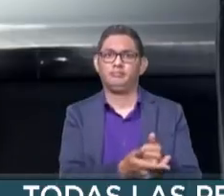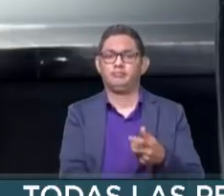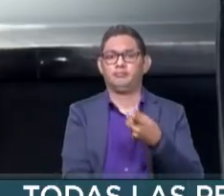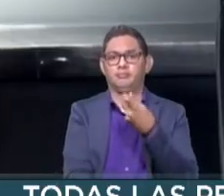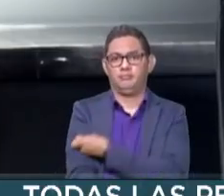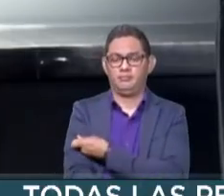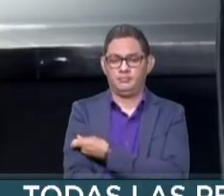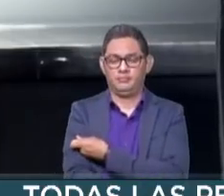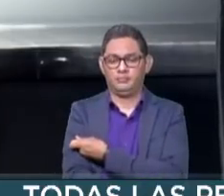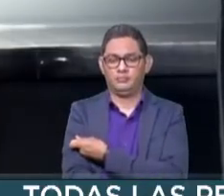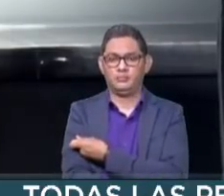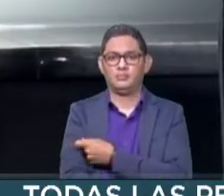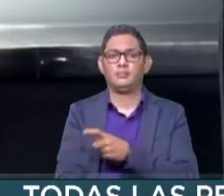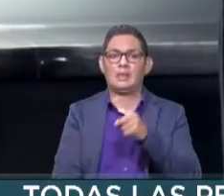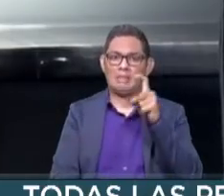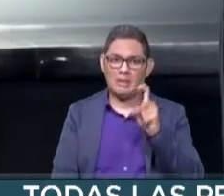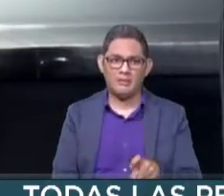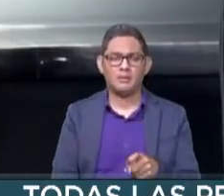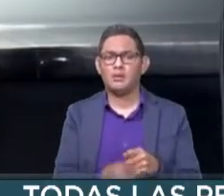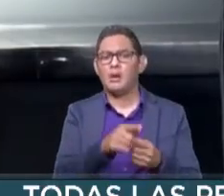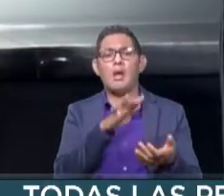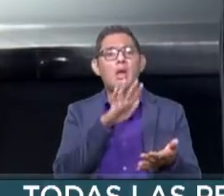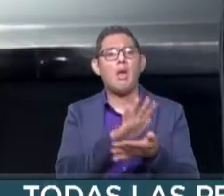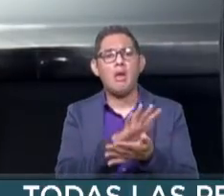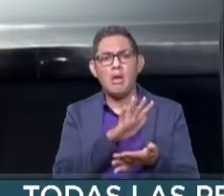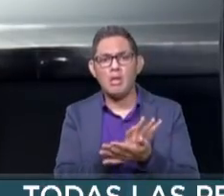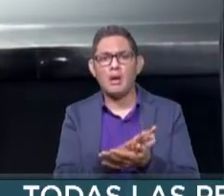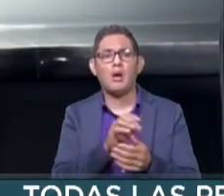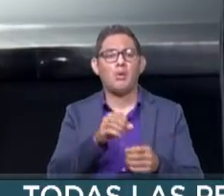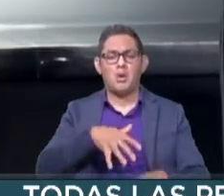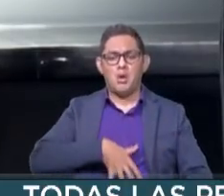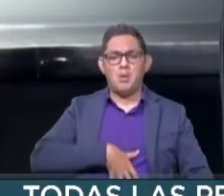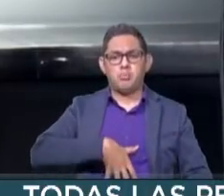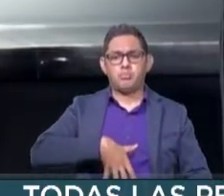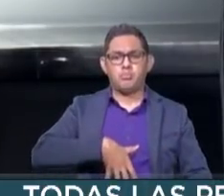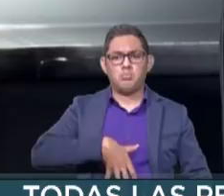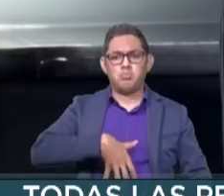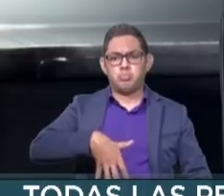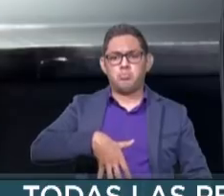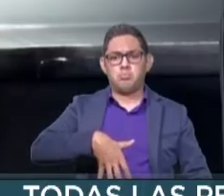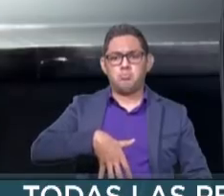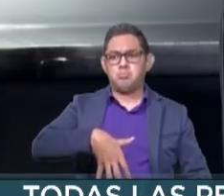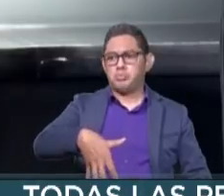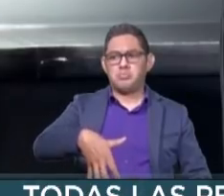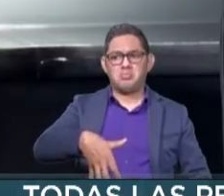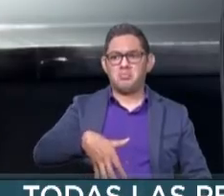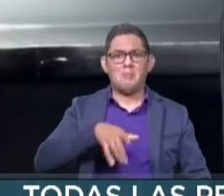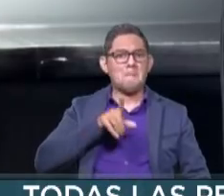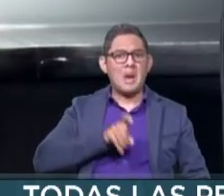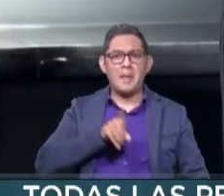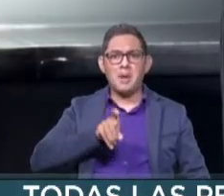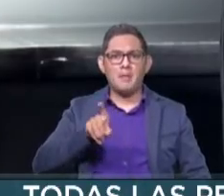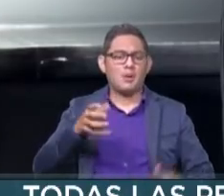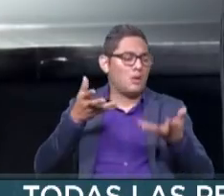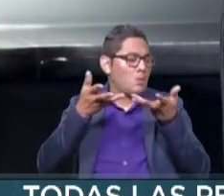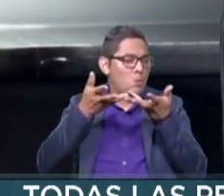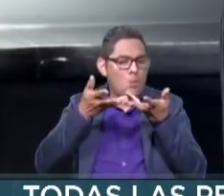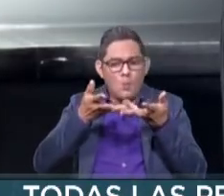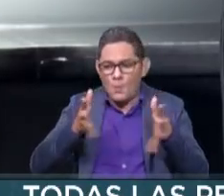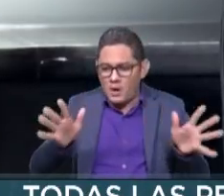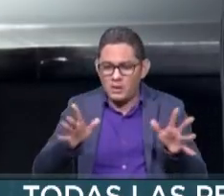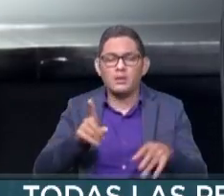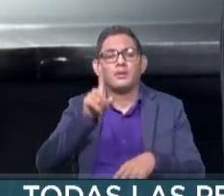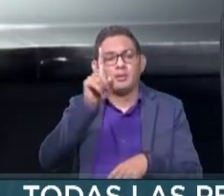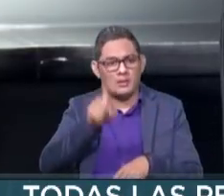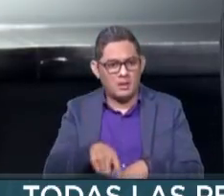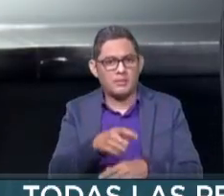vacunadas. Que no importa la edad gestacional en la cual estas pacientes tengan, debe ofrecerse la